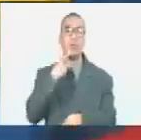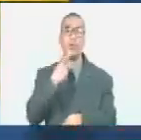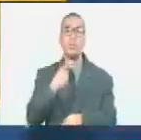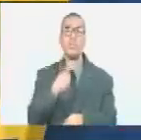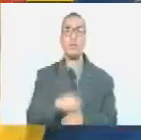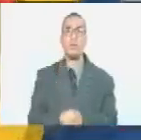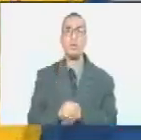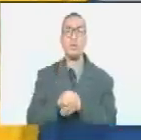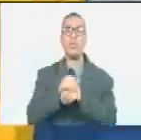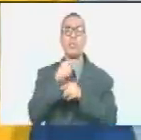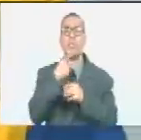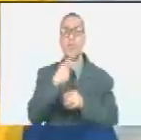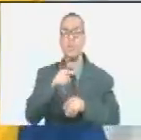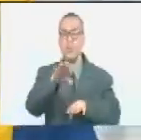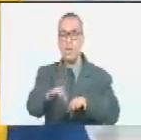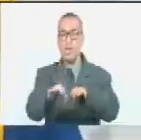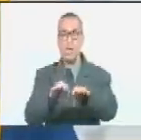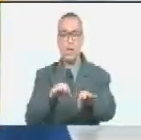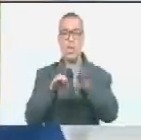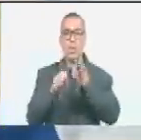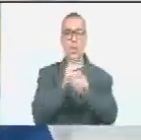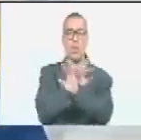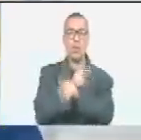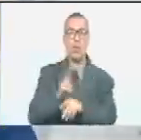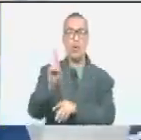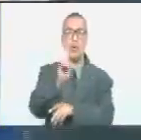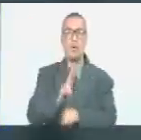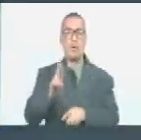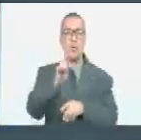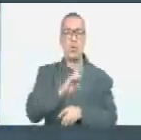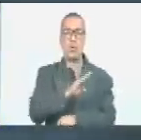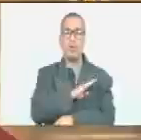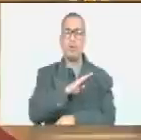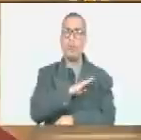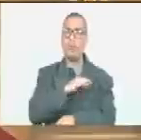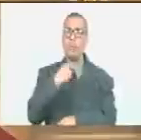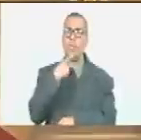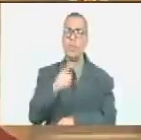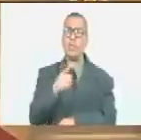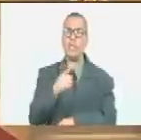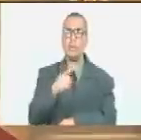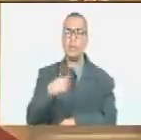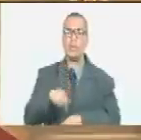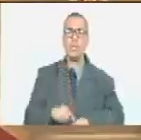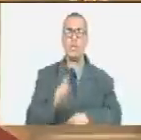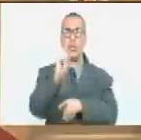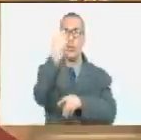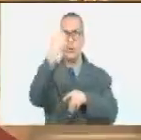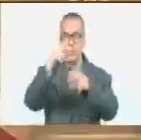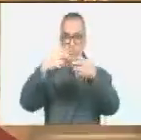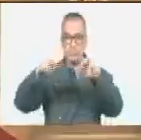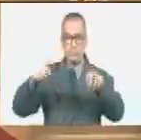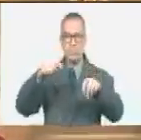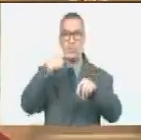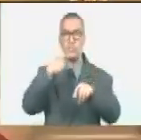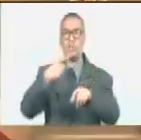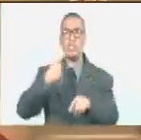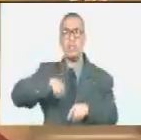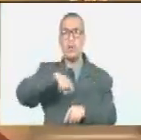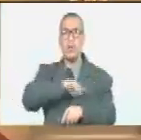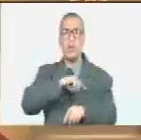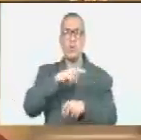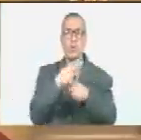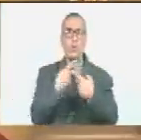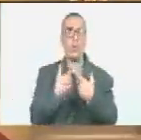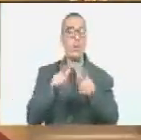mencionando el ajedrez como un juego útil. Me permito entonces mencionar una de ellas. Decía nuestro